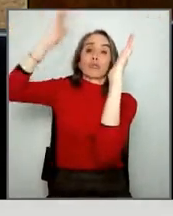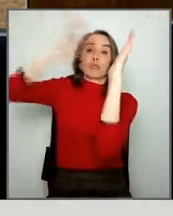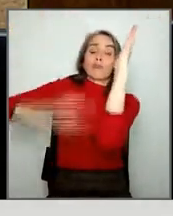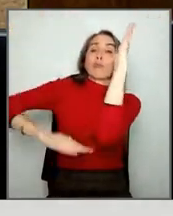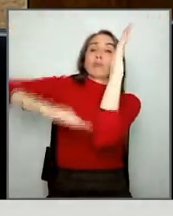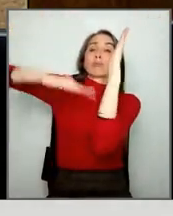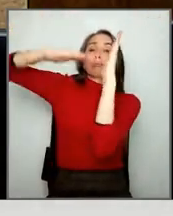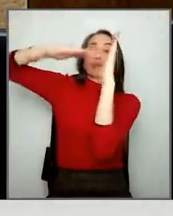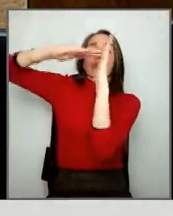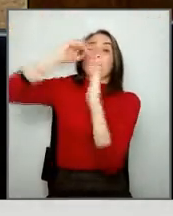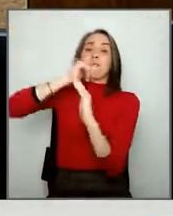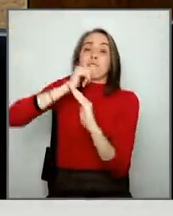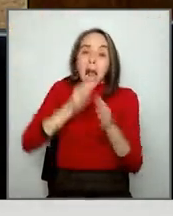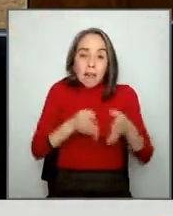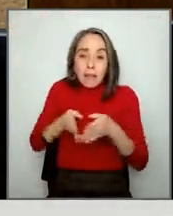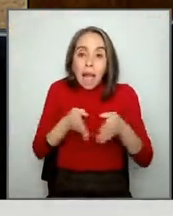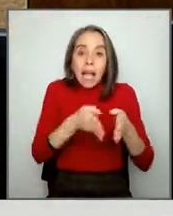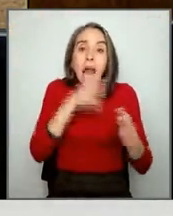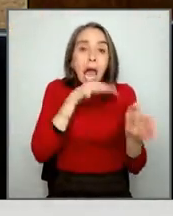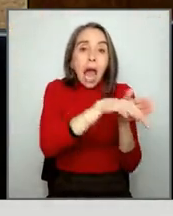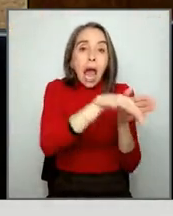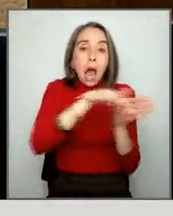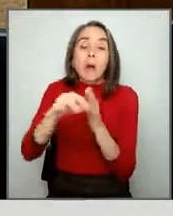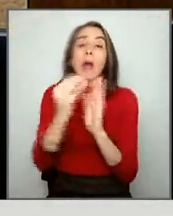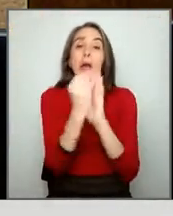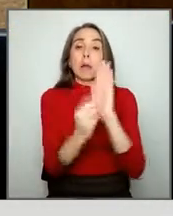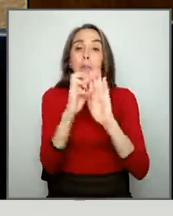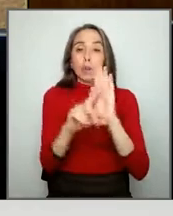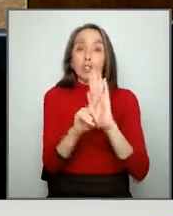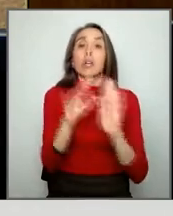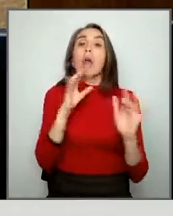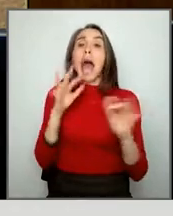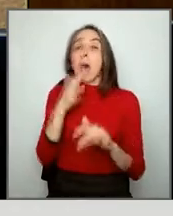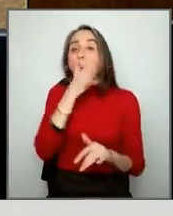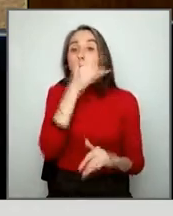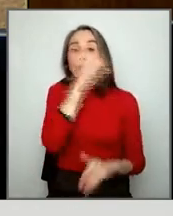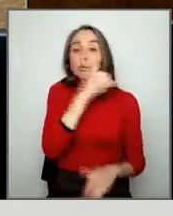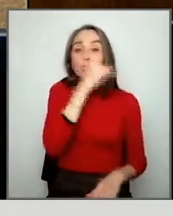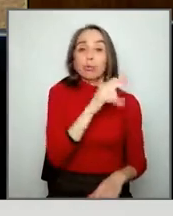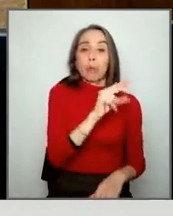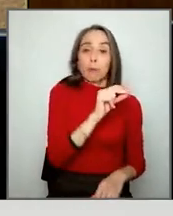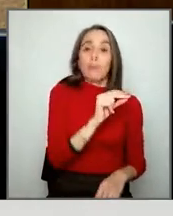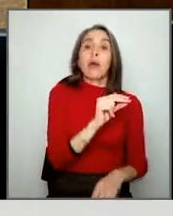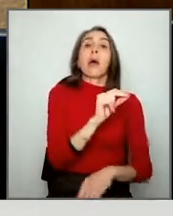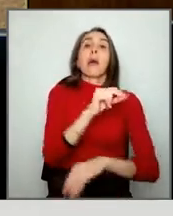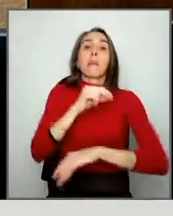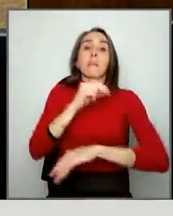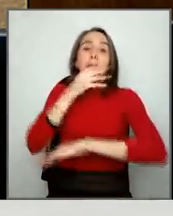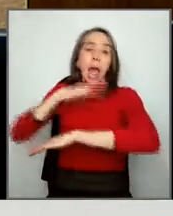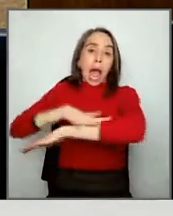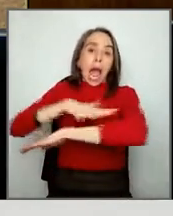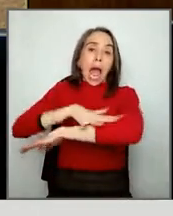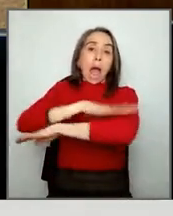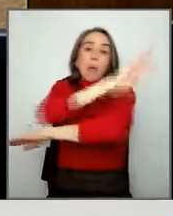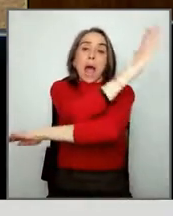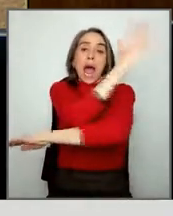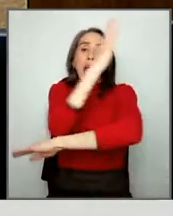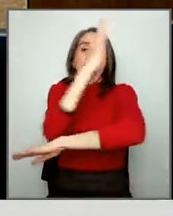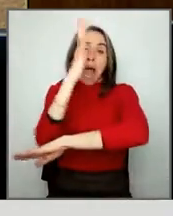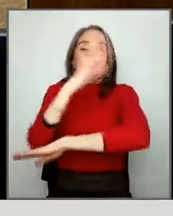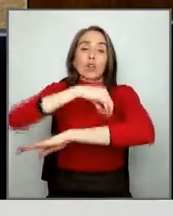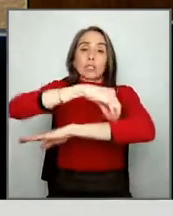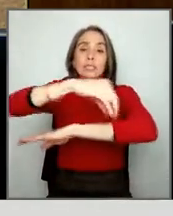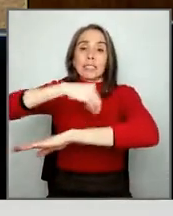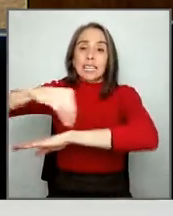acá se permite una serie de usos árboles cereales cultivos industriales y otros y no se permiten usos que